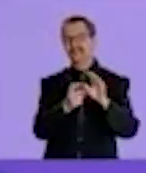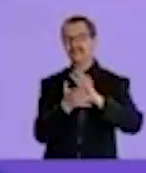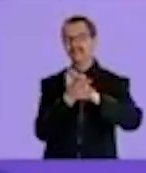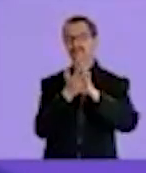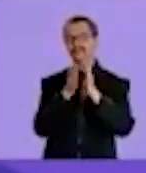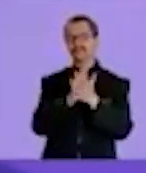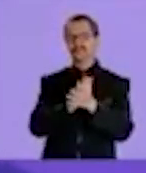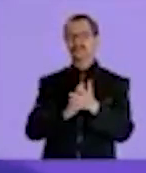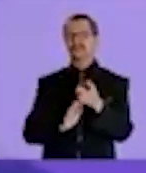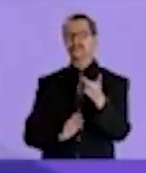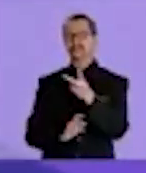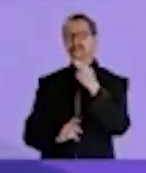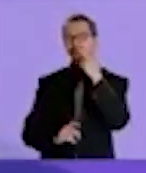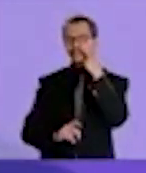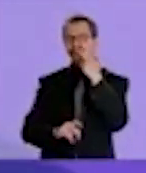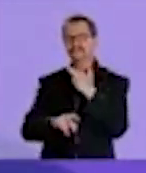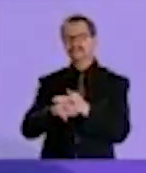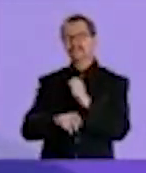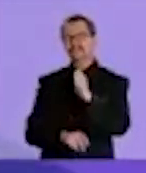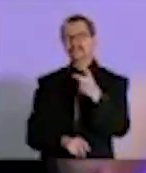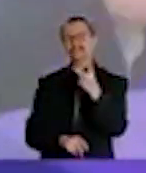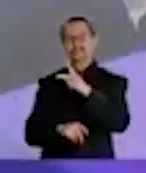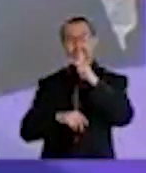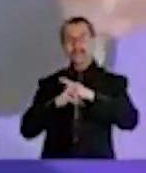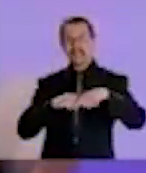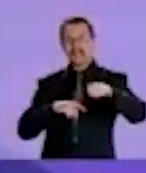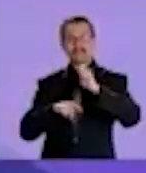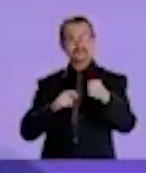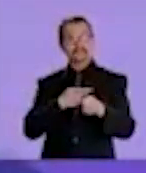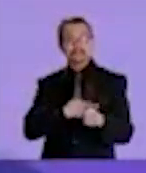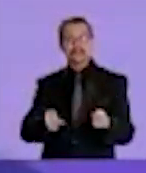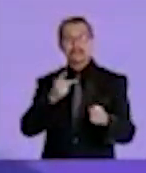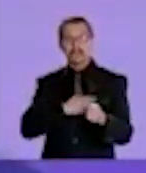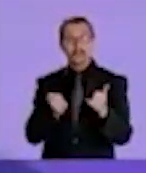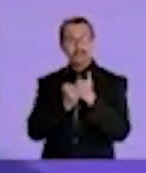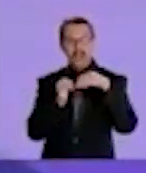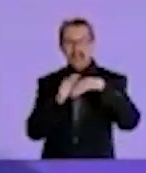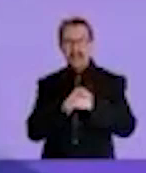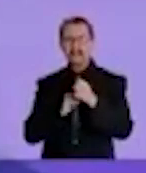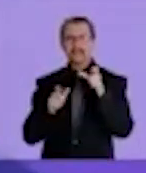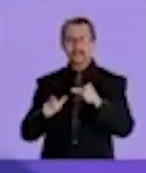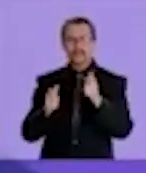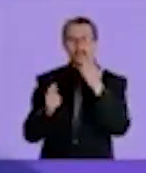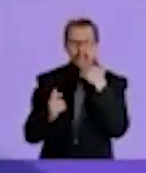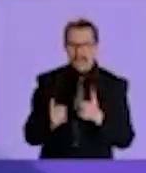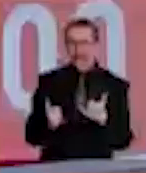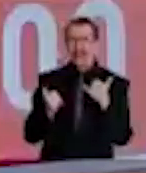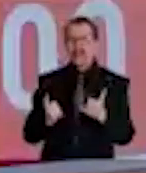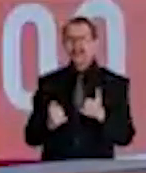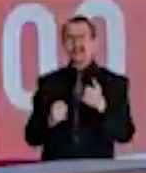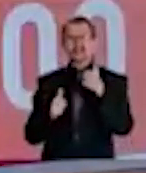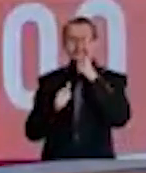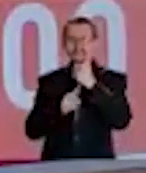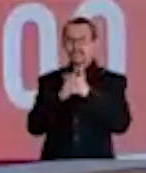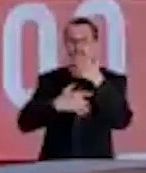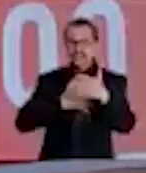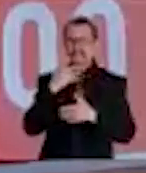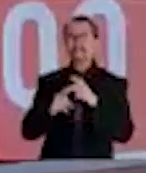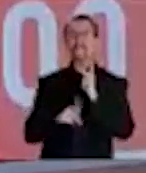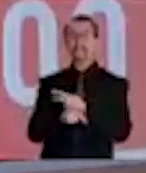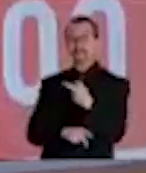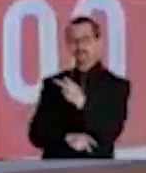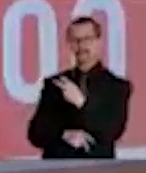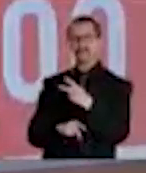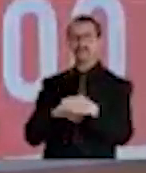de pobreza y de inseguridad y de violencia les vamos a ganar a los dos en la próxima elección gracias candidato yuri